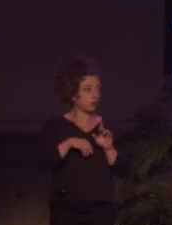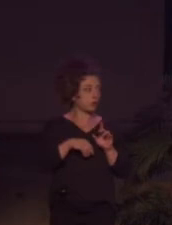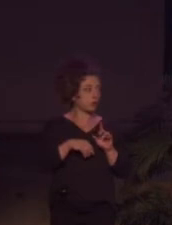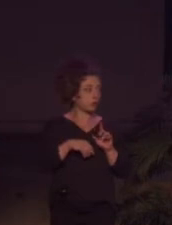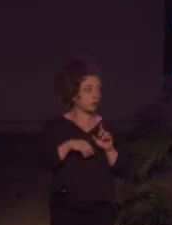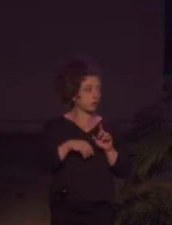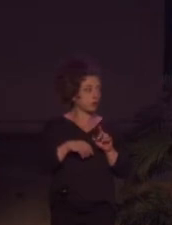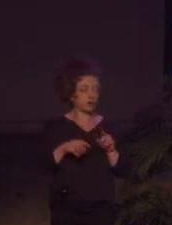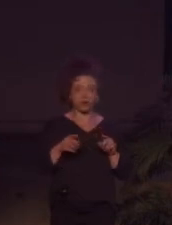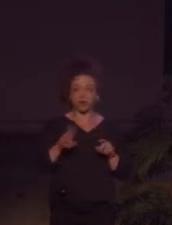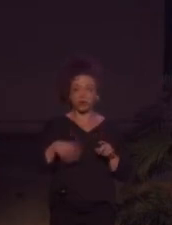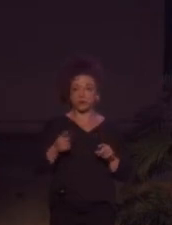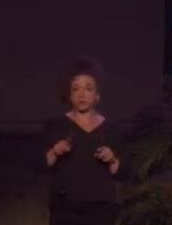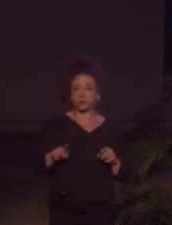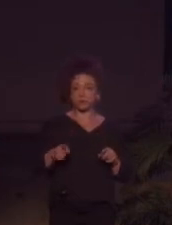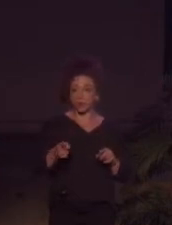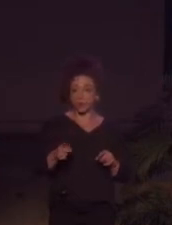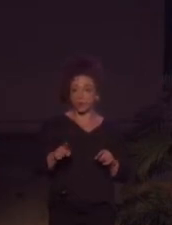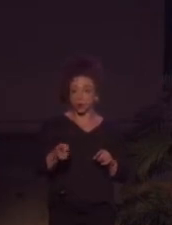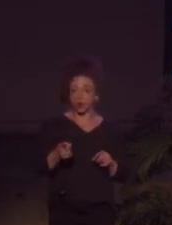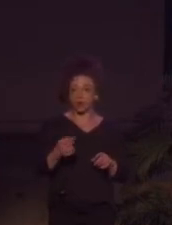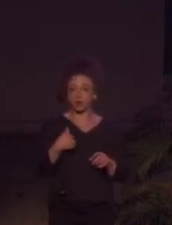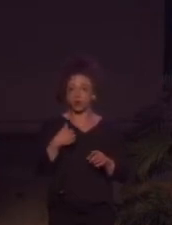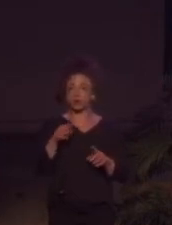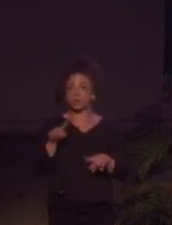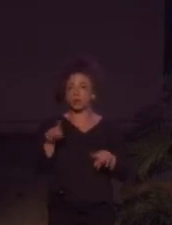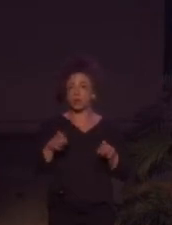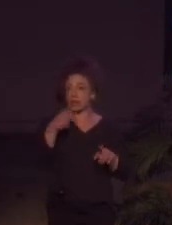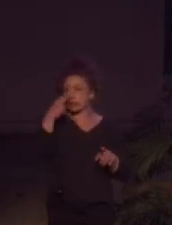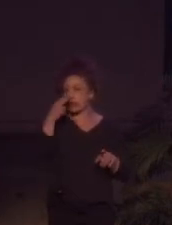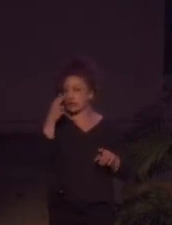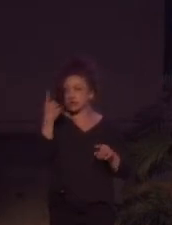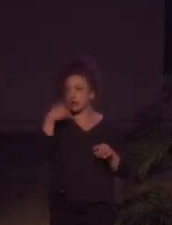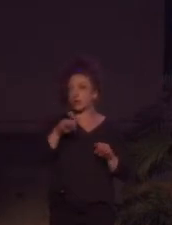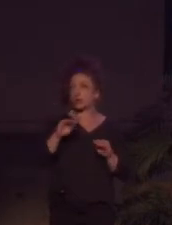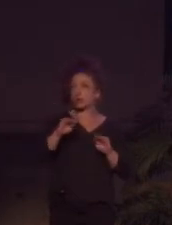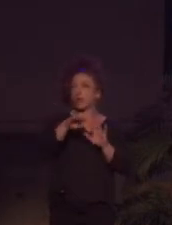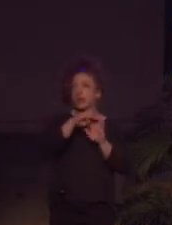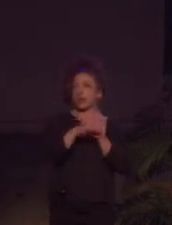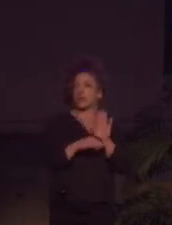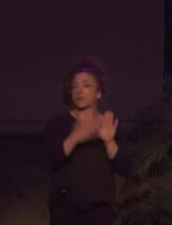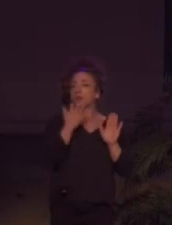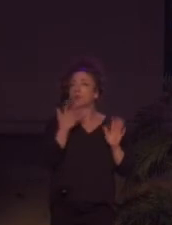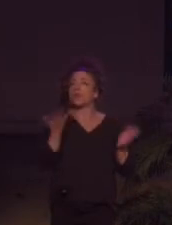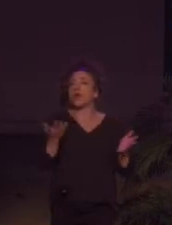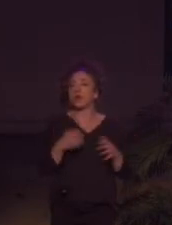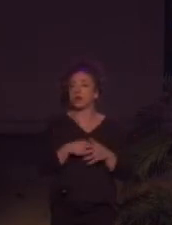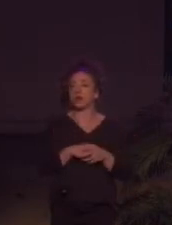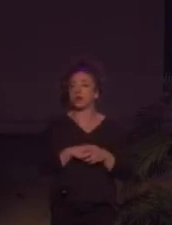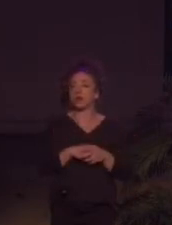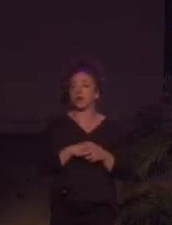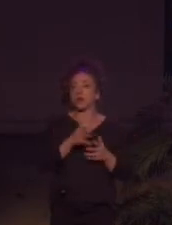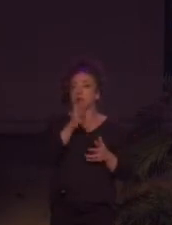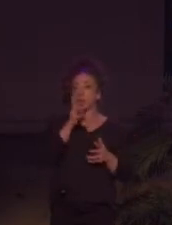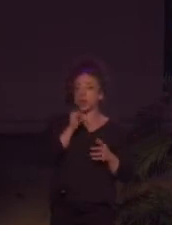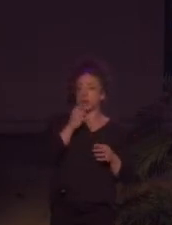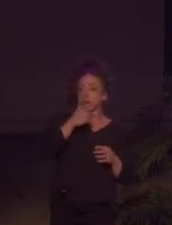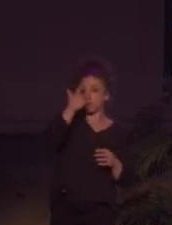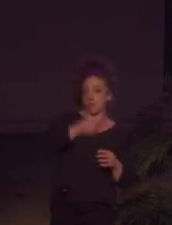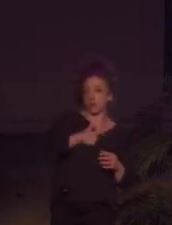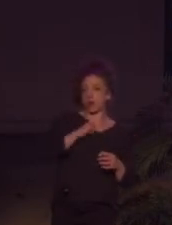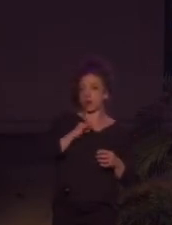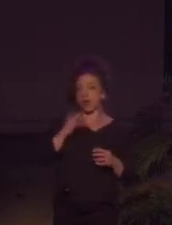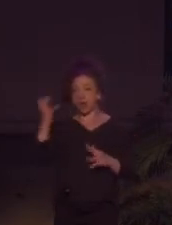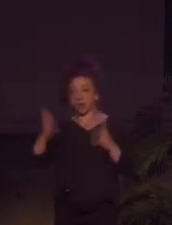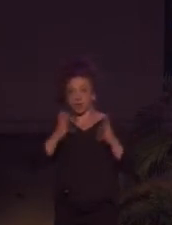es una pregunta de provocación, porque de la misma manera que existe la especie humana y la especie animal,